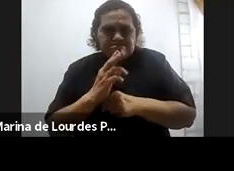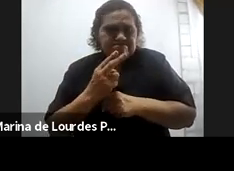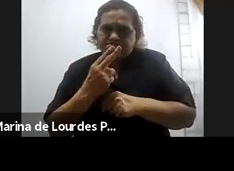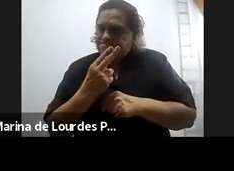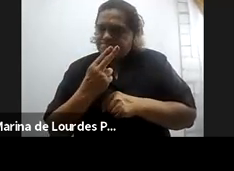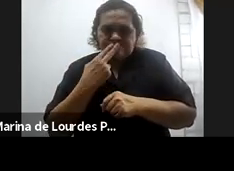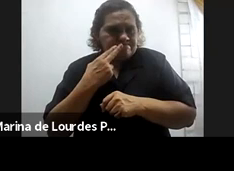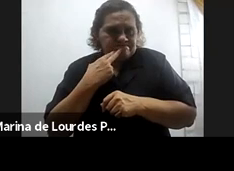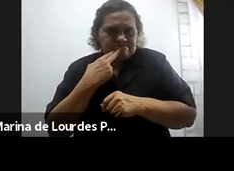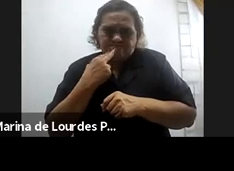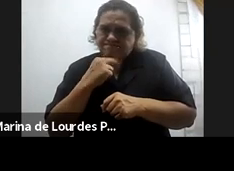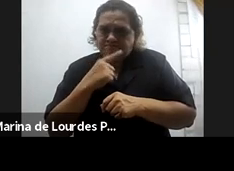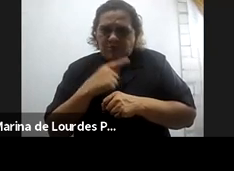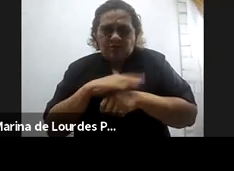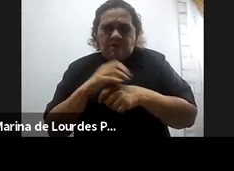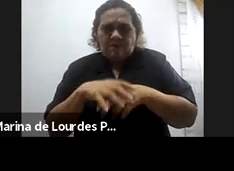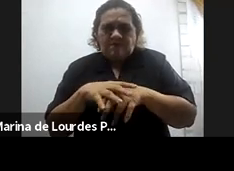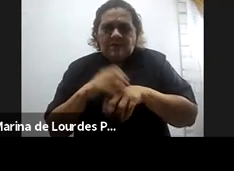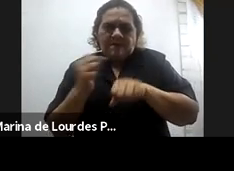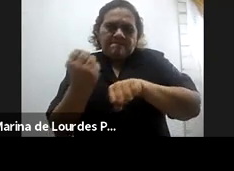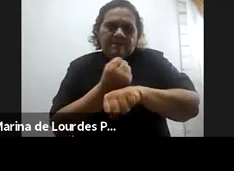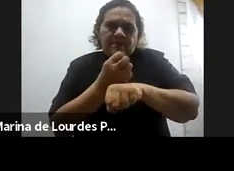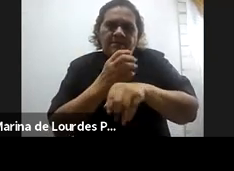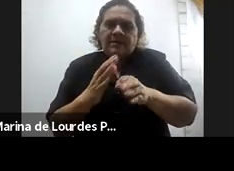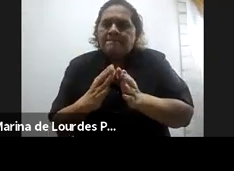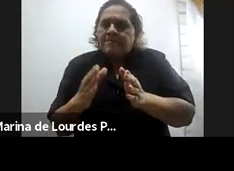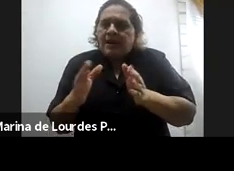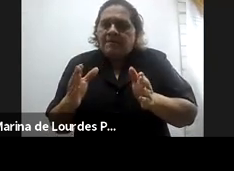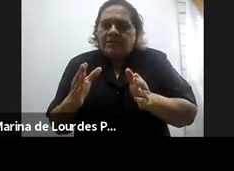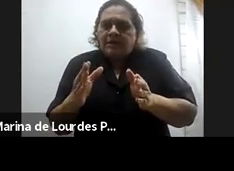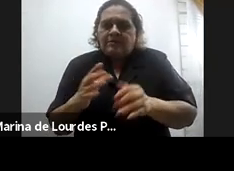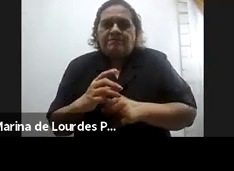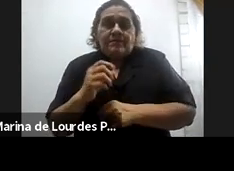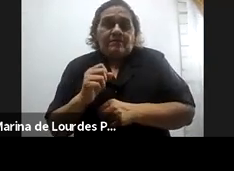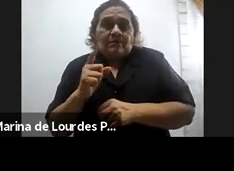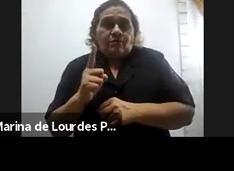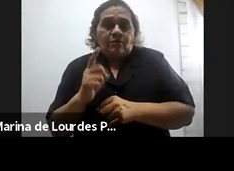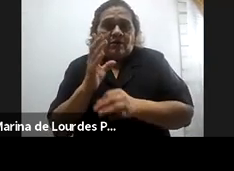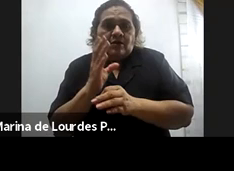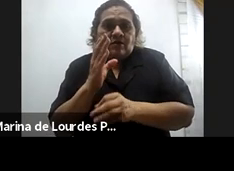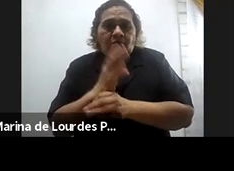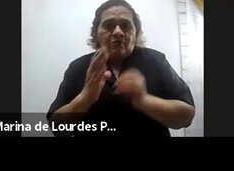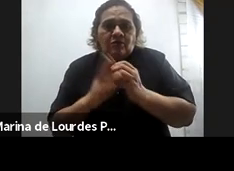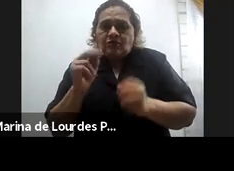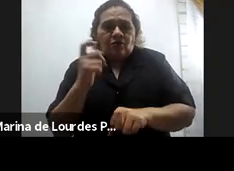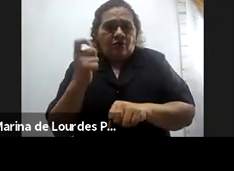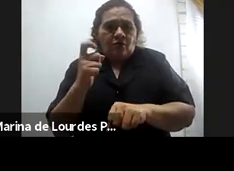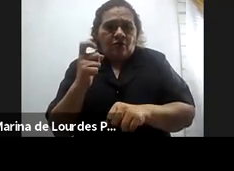mejores los zapatos que son un poco más amplios. Hay un tip que es bien importante, que es el no comprar